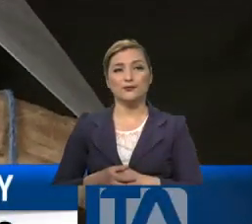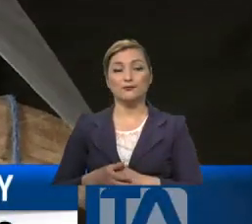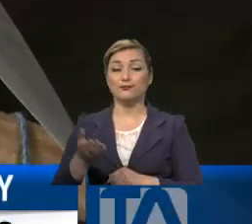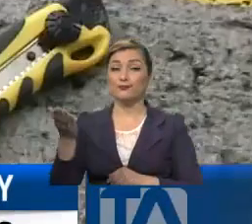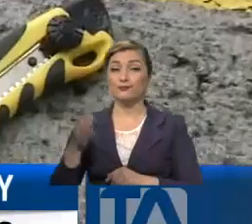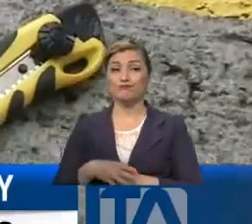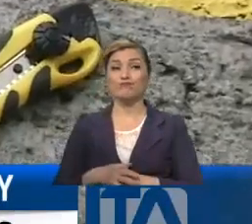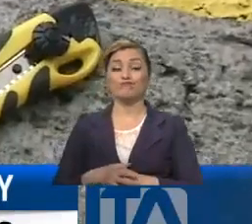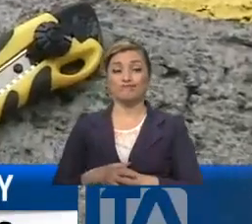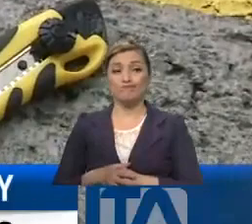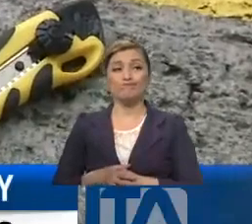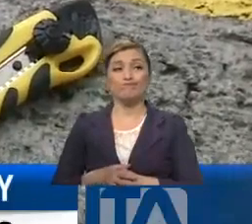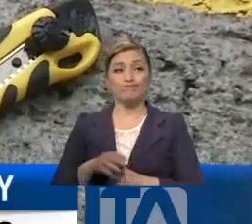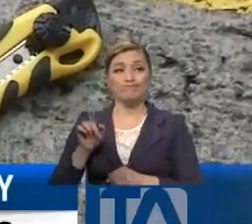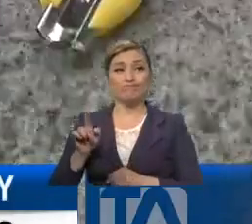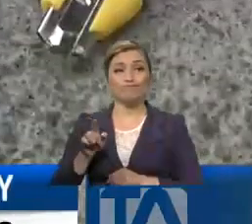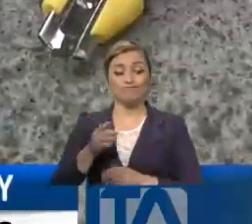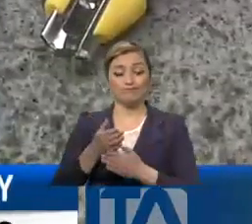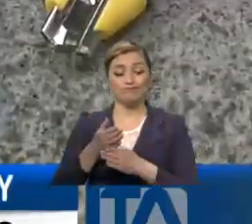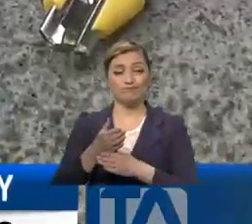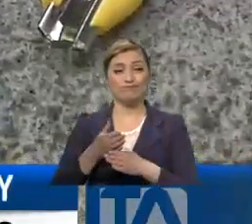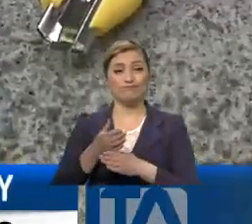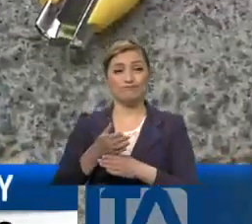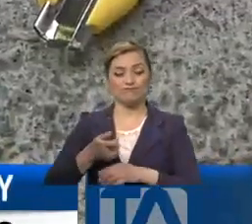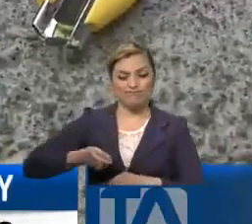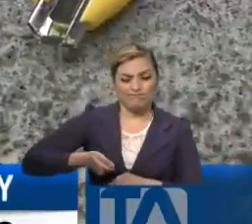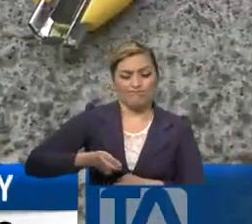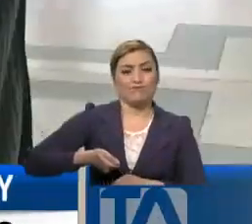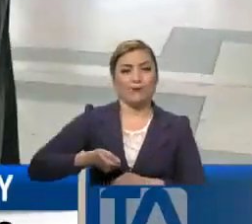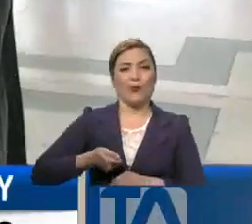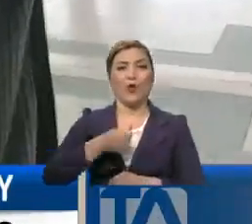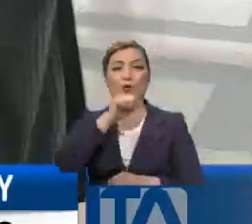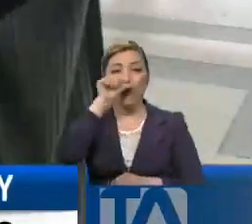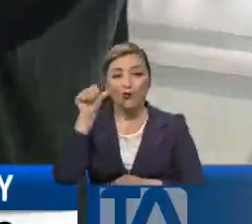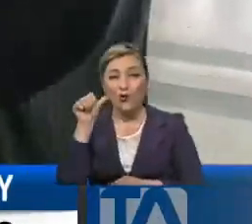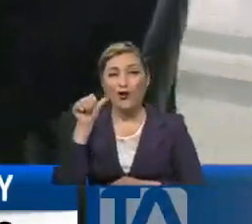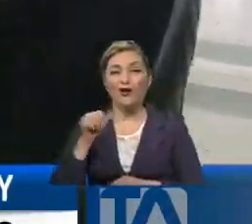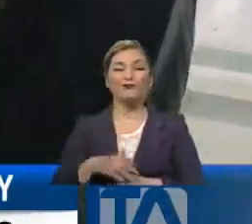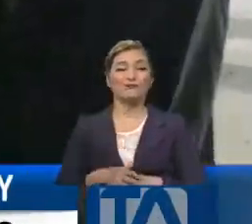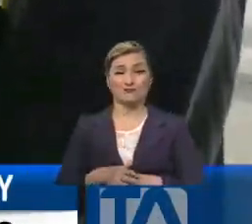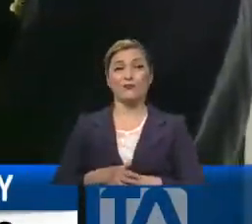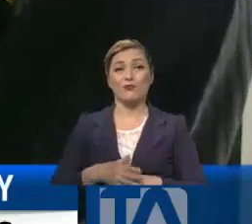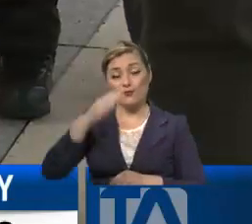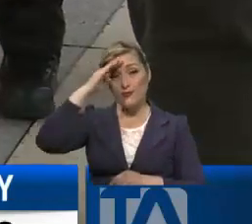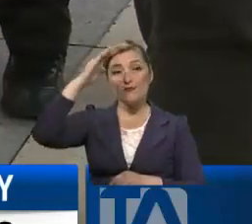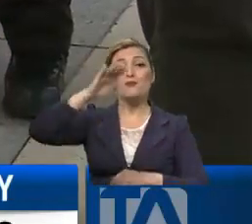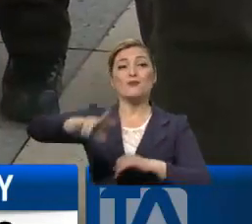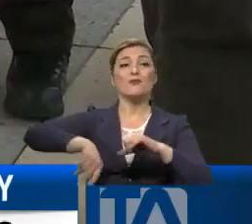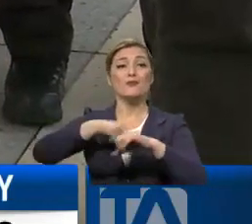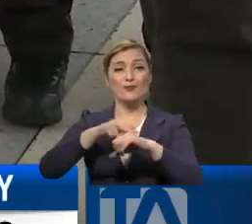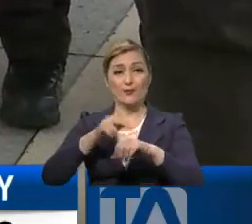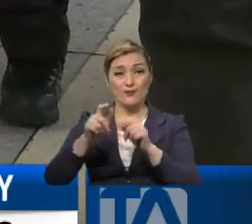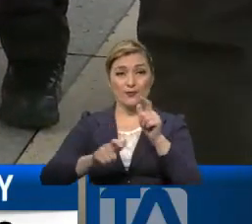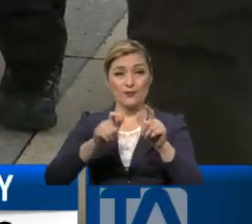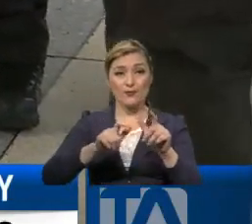Armas blancas, objetos cortopunzantes y sustancias sujetas a fiscalización encontró la Policía Nacional en poder de varios